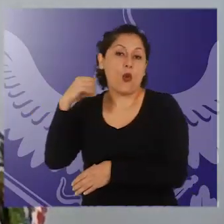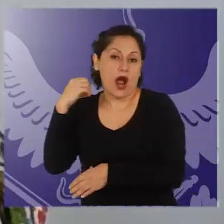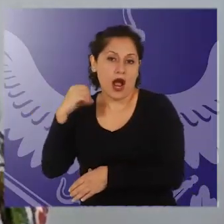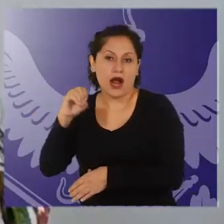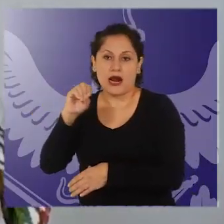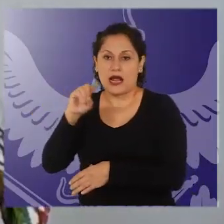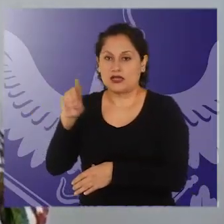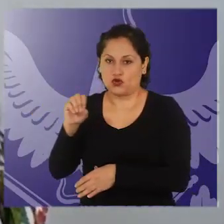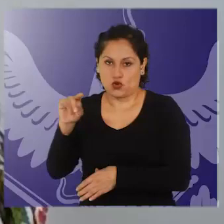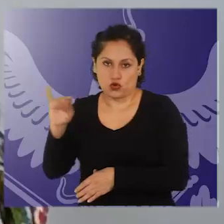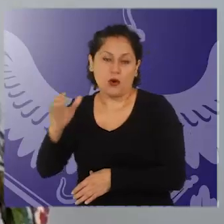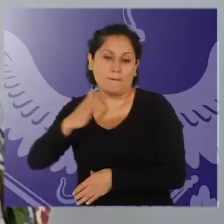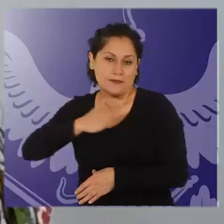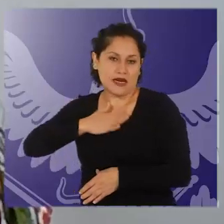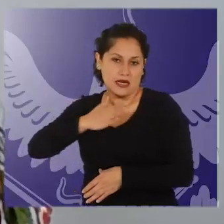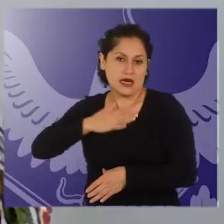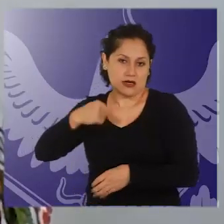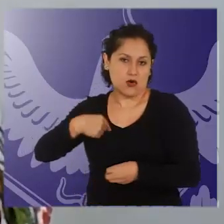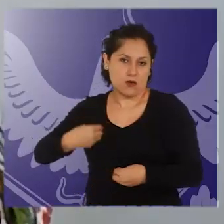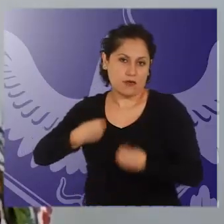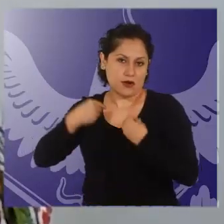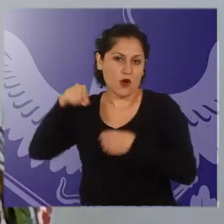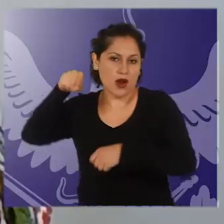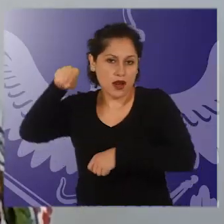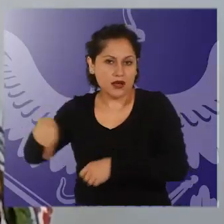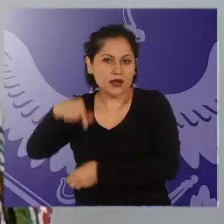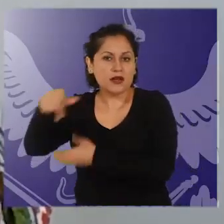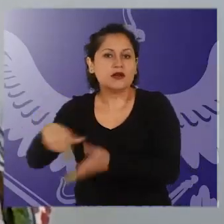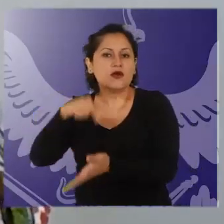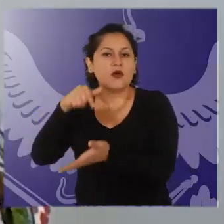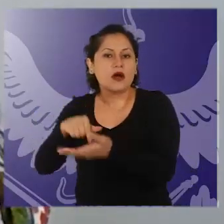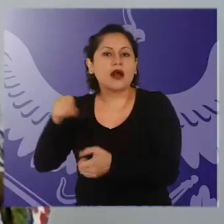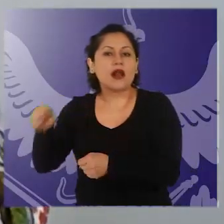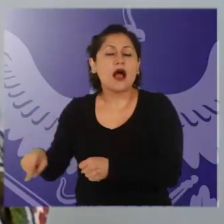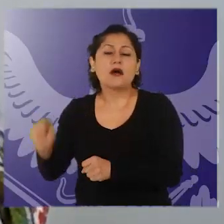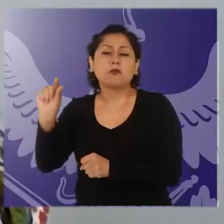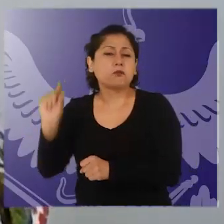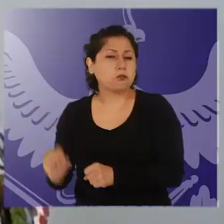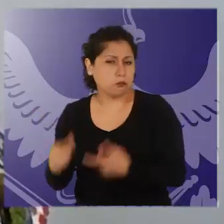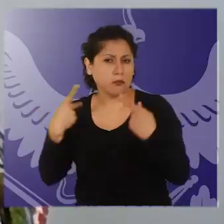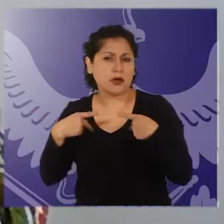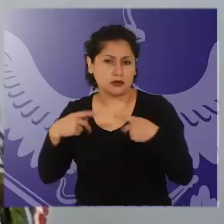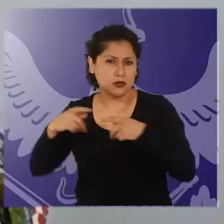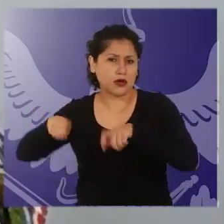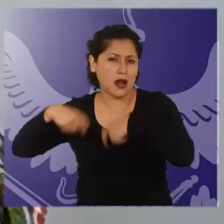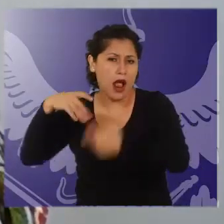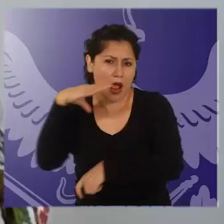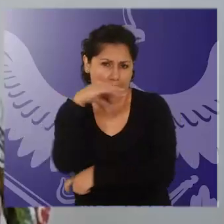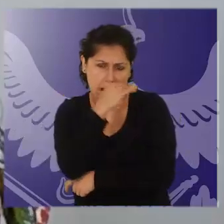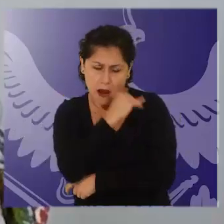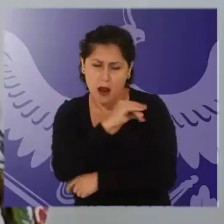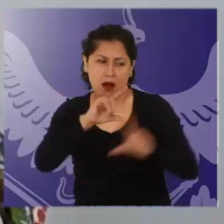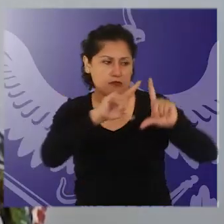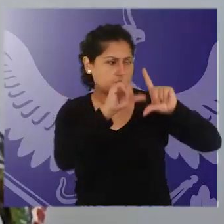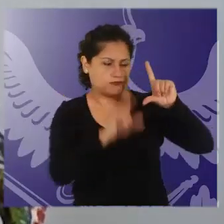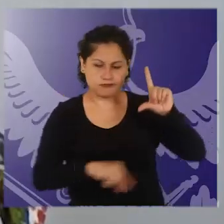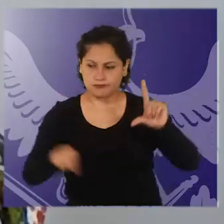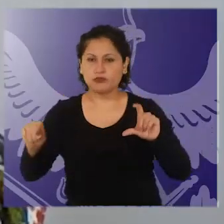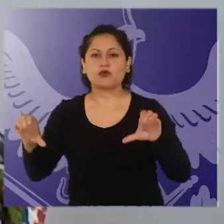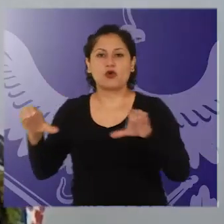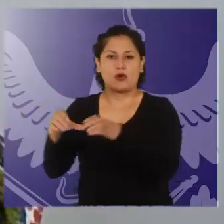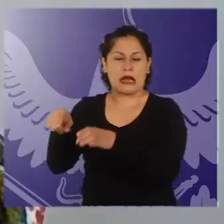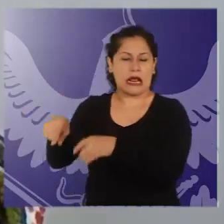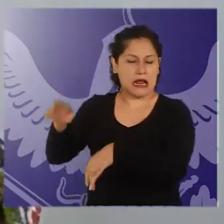yo me encuentro y que es el municipio con mayor proporción de personas afrodescendientes del país, tendríamos que